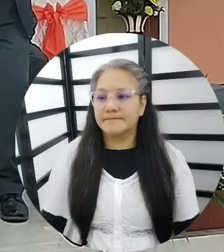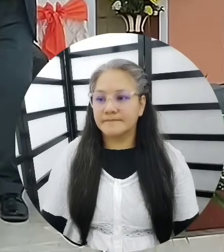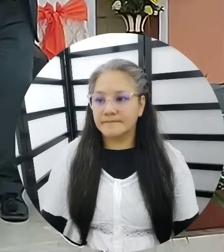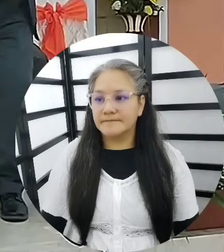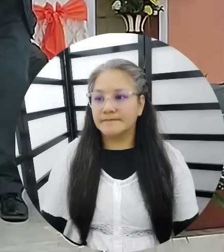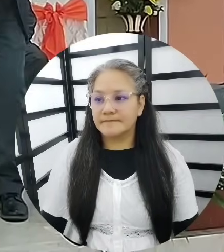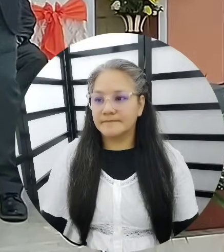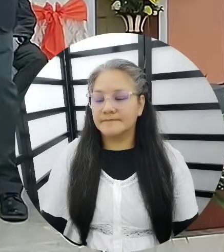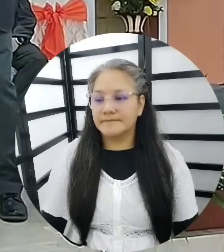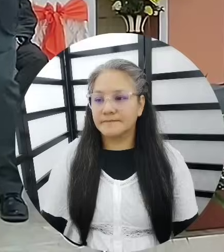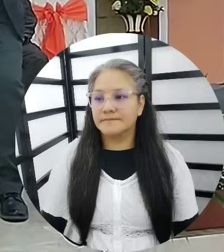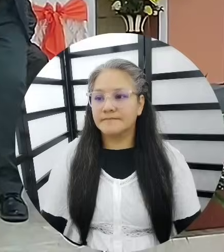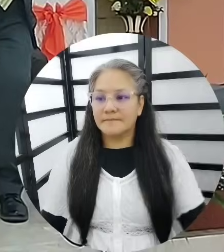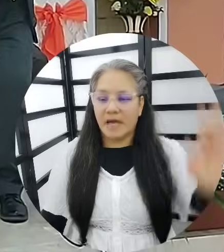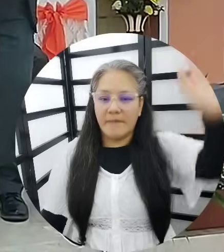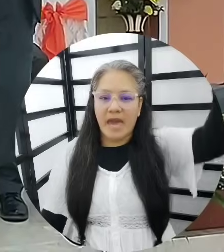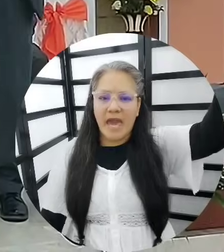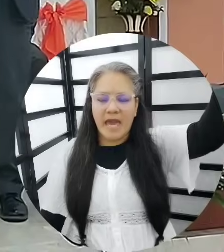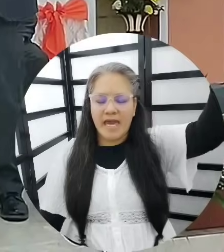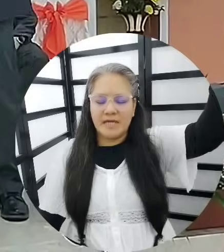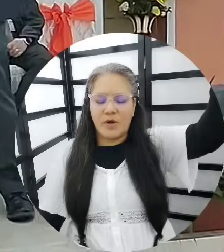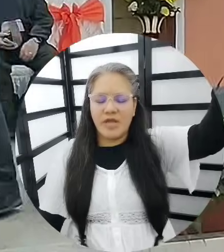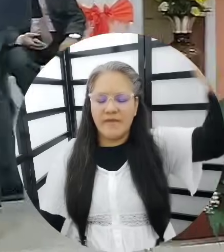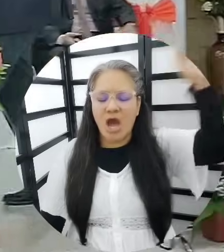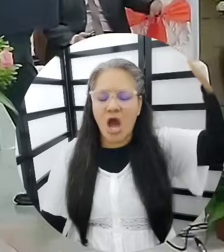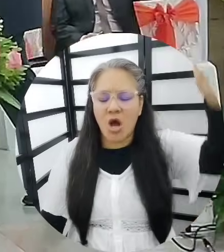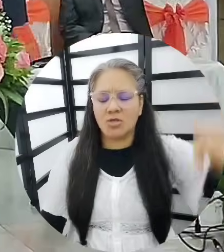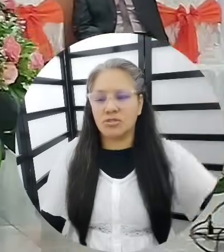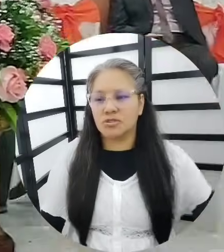que vive la verdad, que es santo y puro.